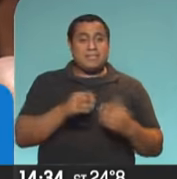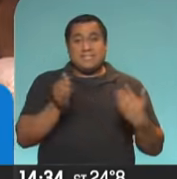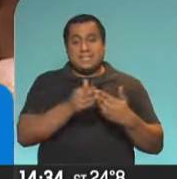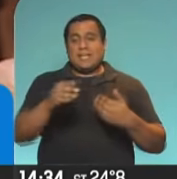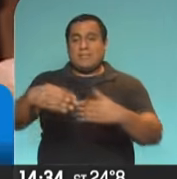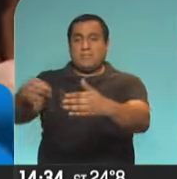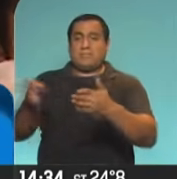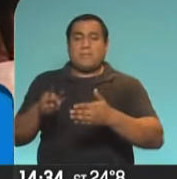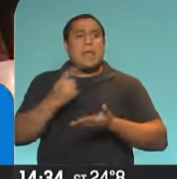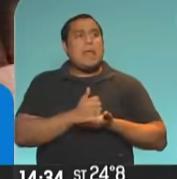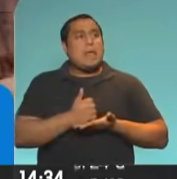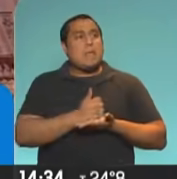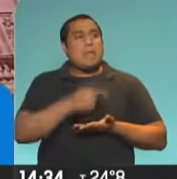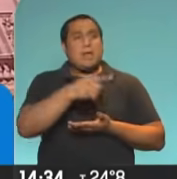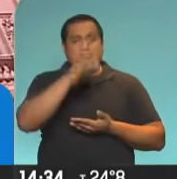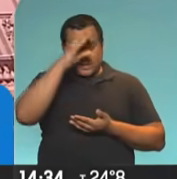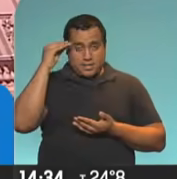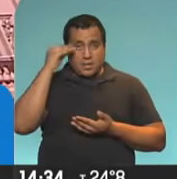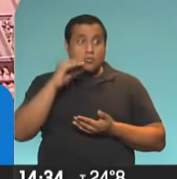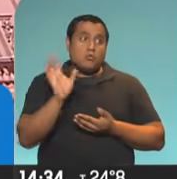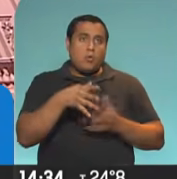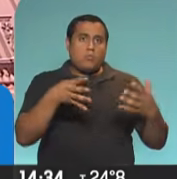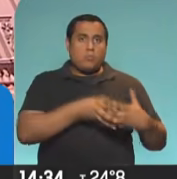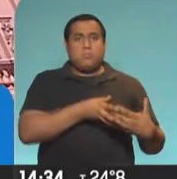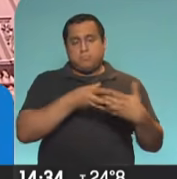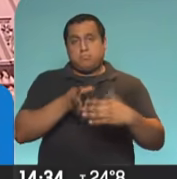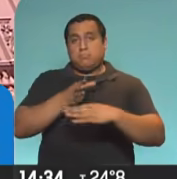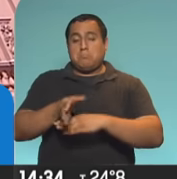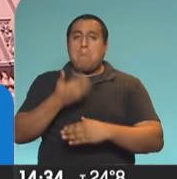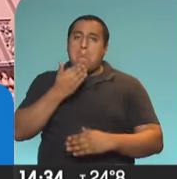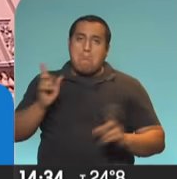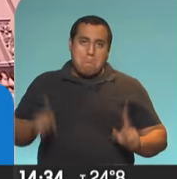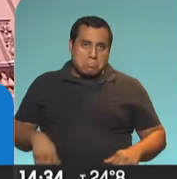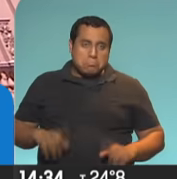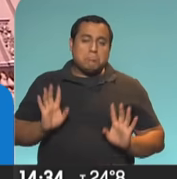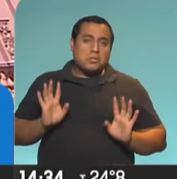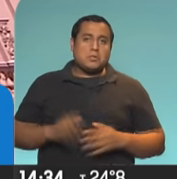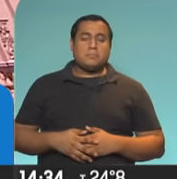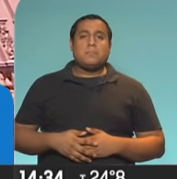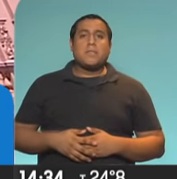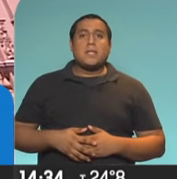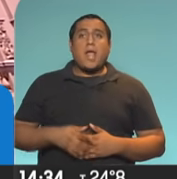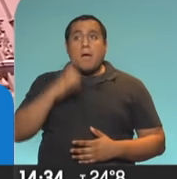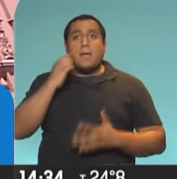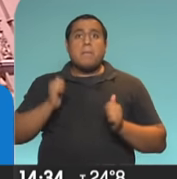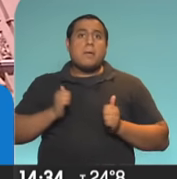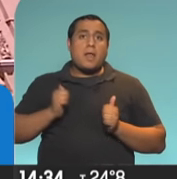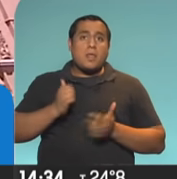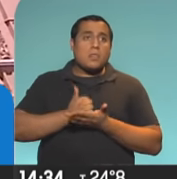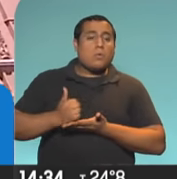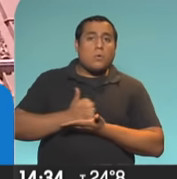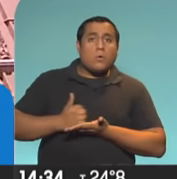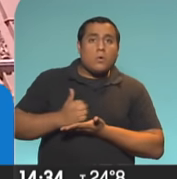también a Cristina Fernández y quizás ingresen todos juntos nuevamente, bueno, no lo sabemos. La situación, estamos esperando nuevamente tener